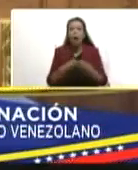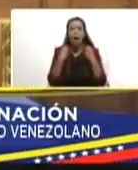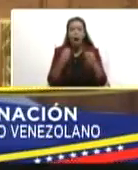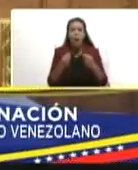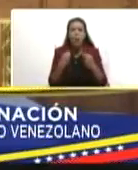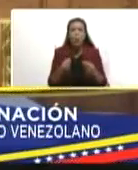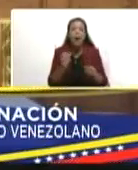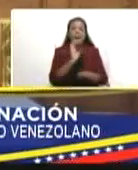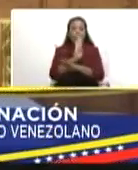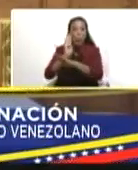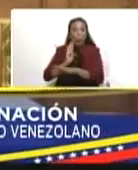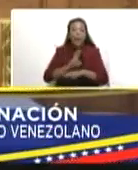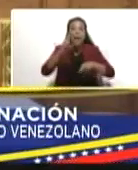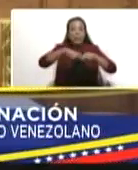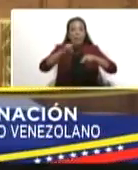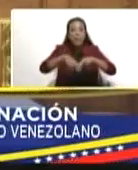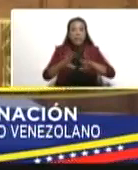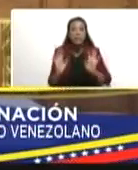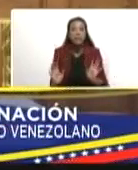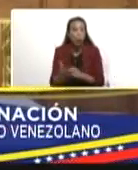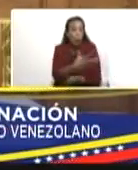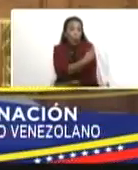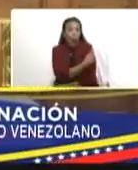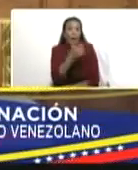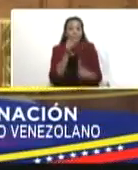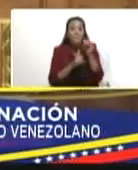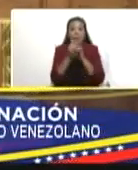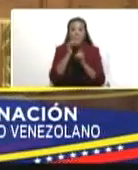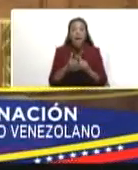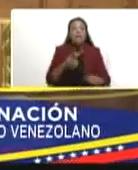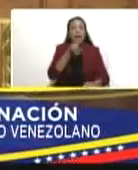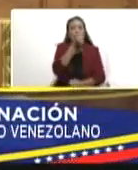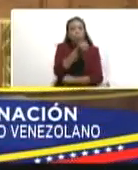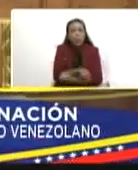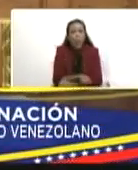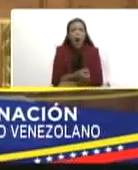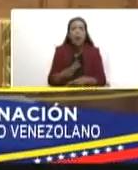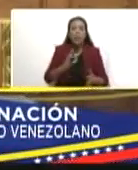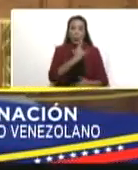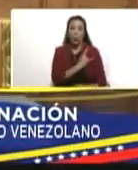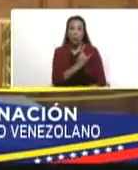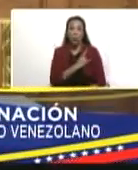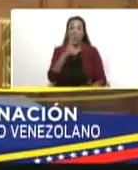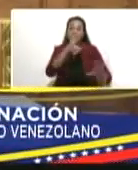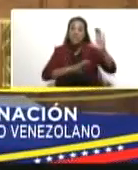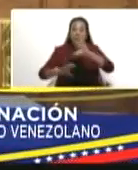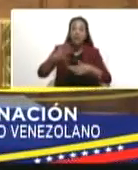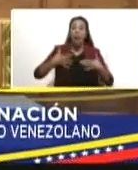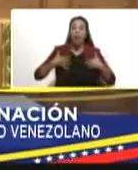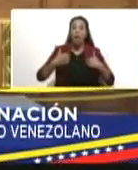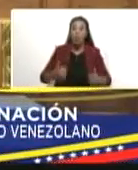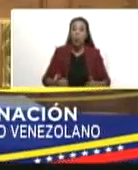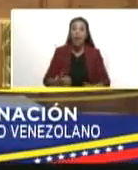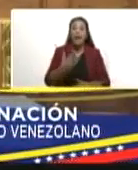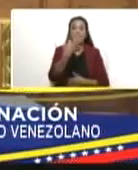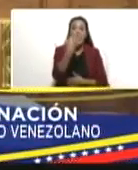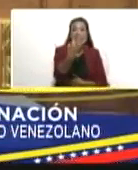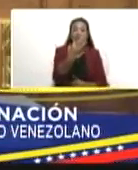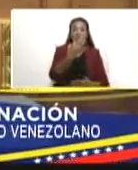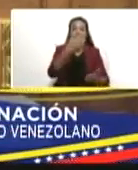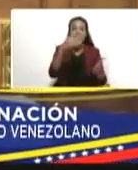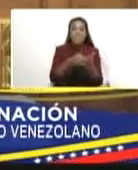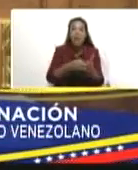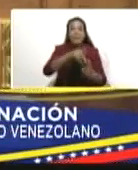vacuna para proteger a nuestros niños se graduaron en la universidad de las cien salud más de 3,000